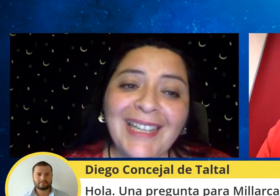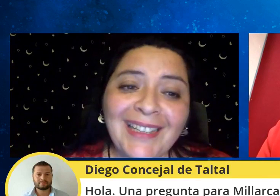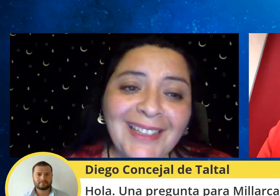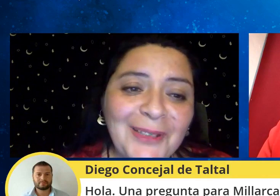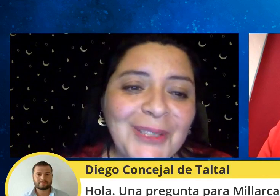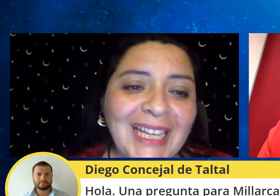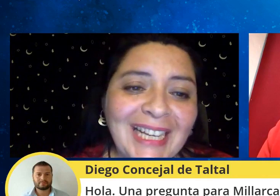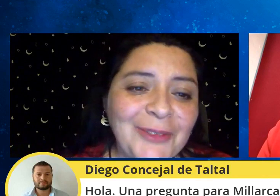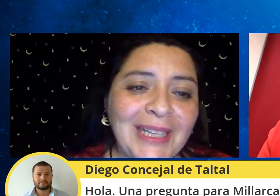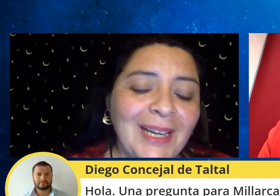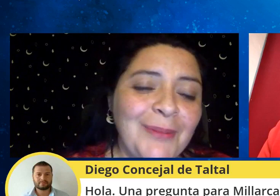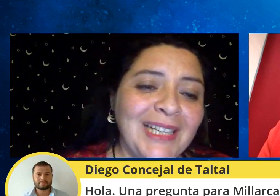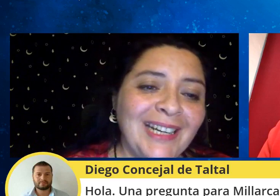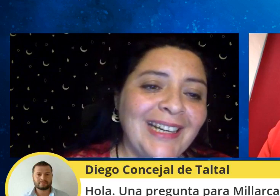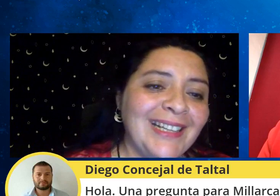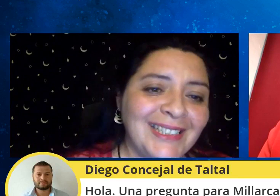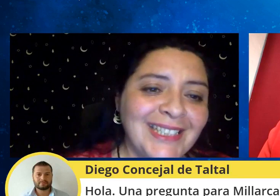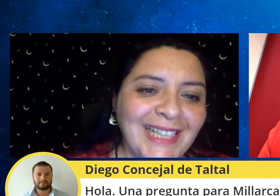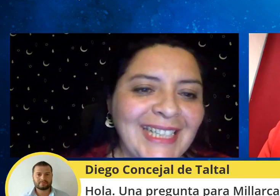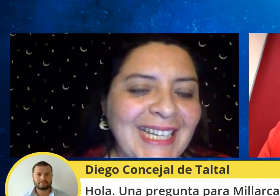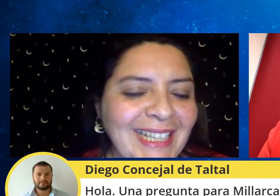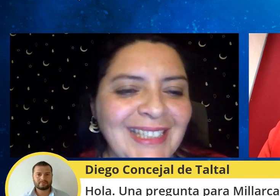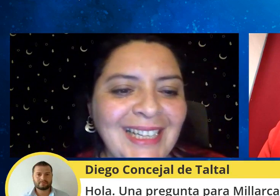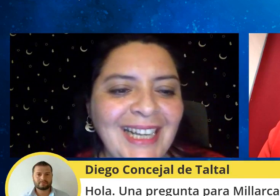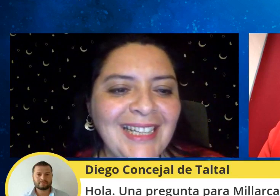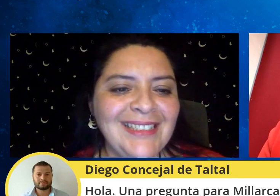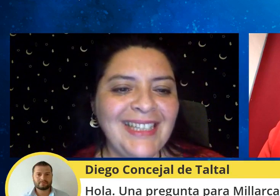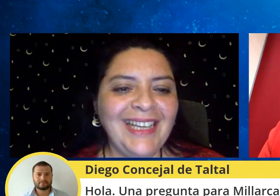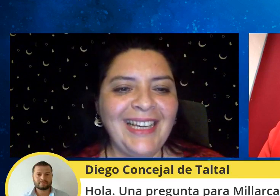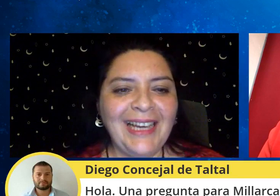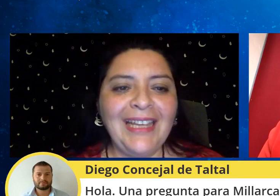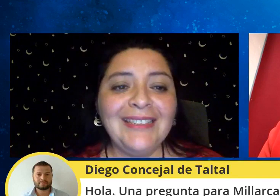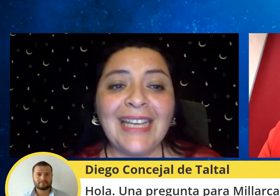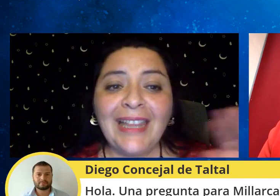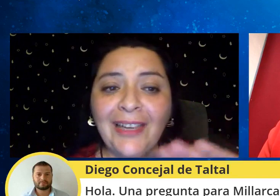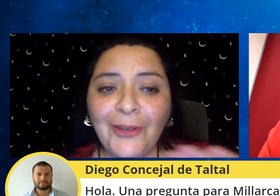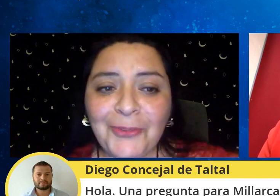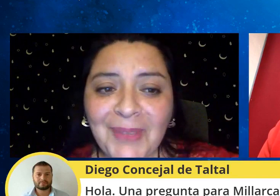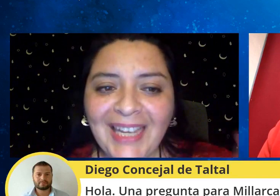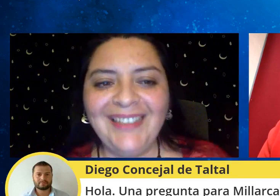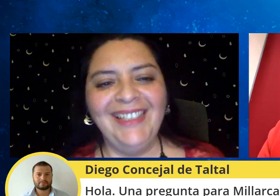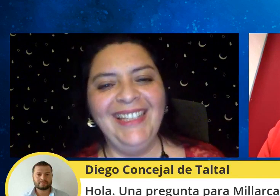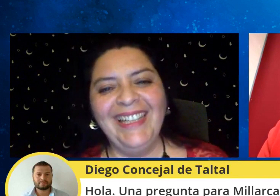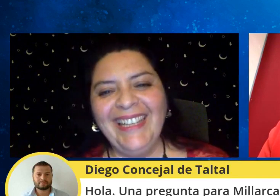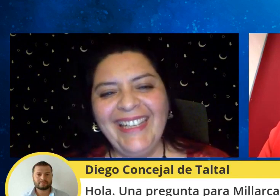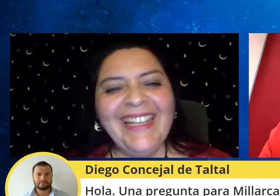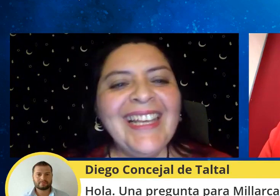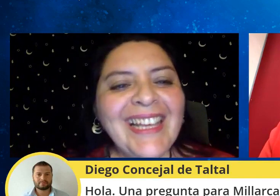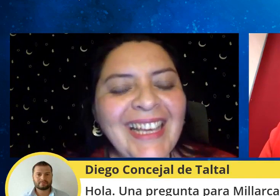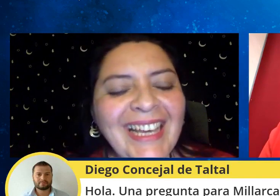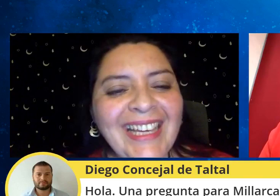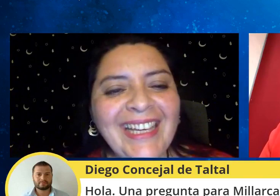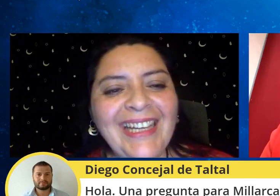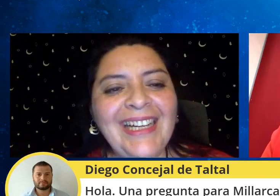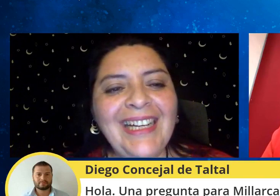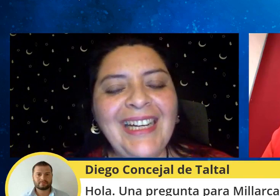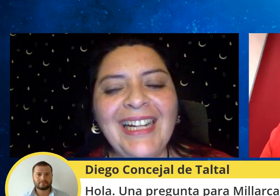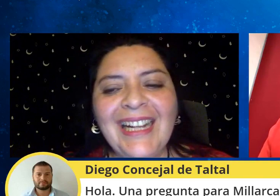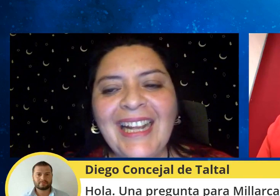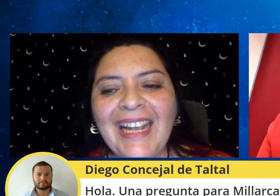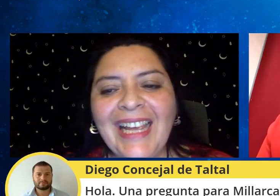nos encantaría tener una cámara de Chacana ahí en Taltal, así que ahí se la dejo. Ah. También